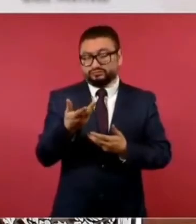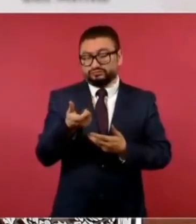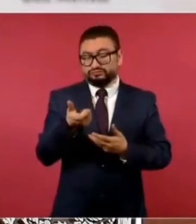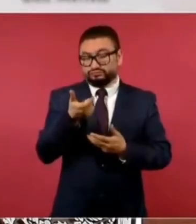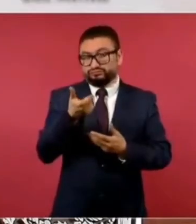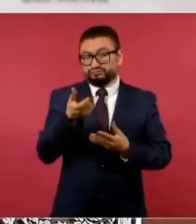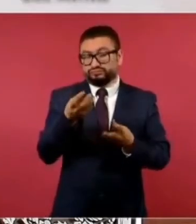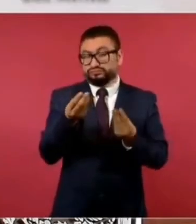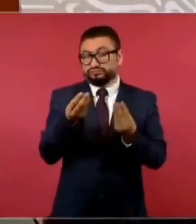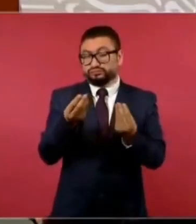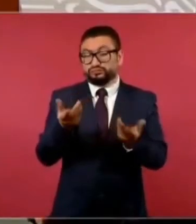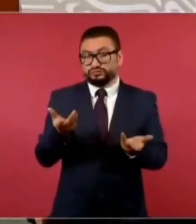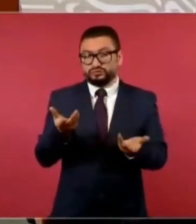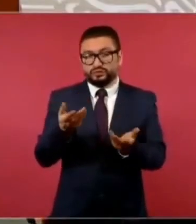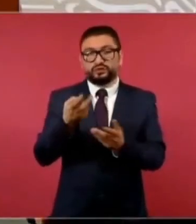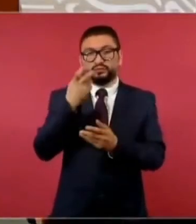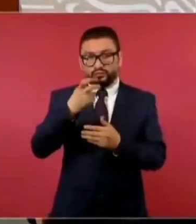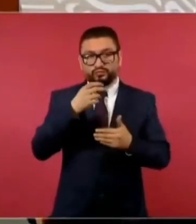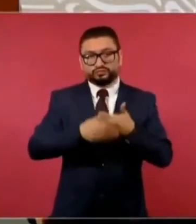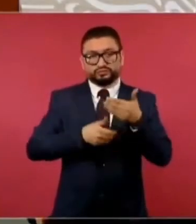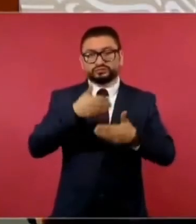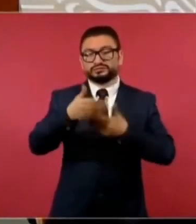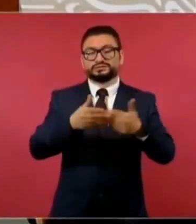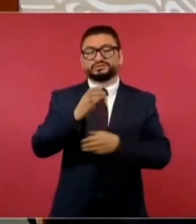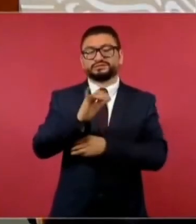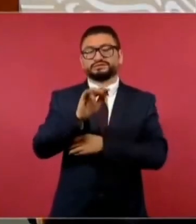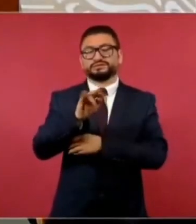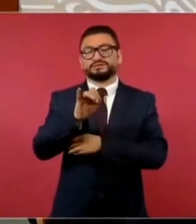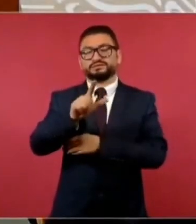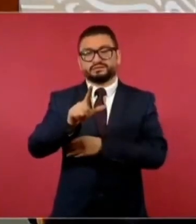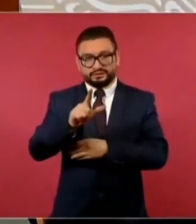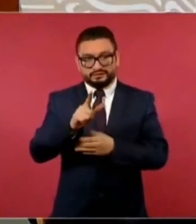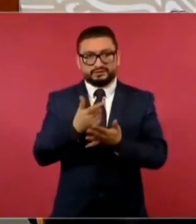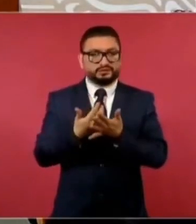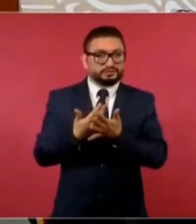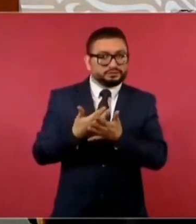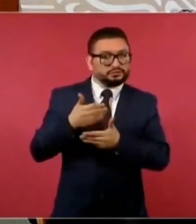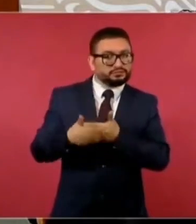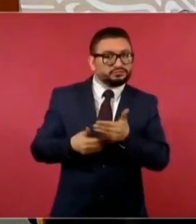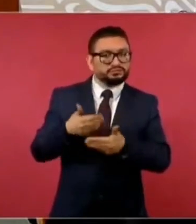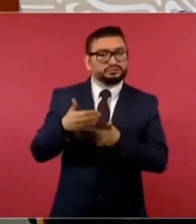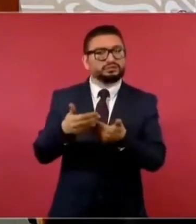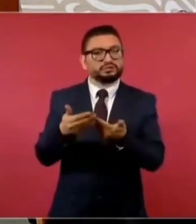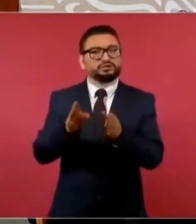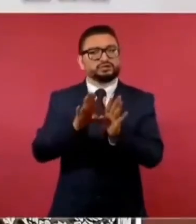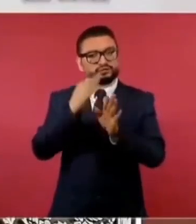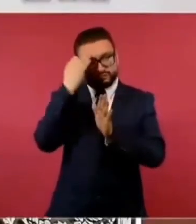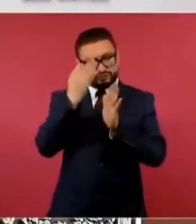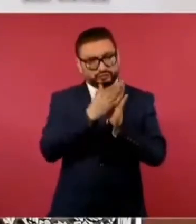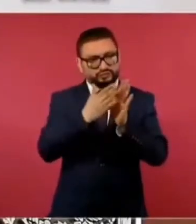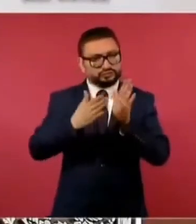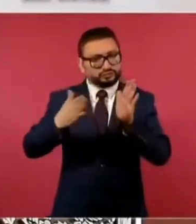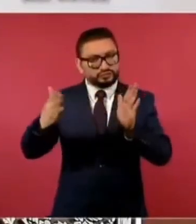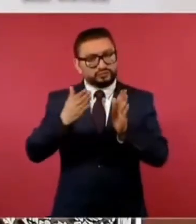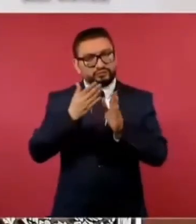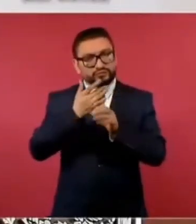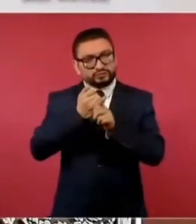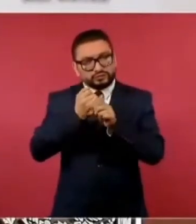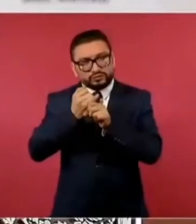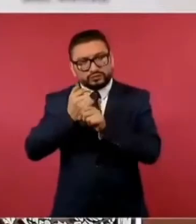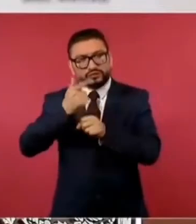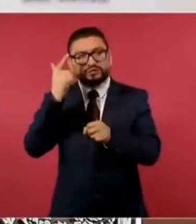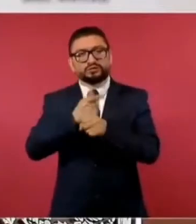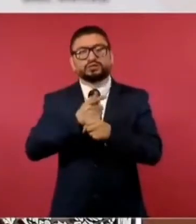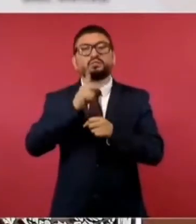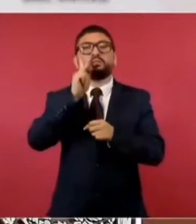Entonces, el proceso civil en este momento se encuentra en etapa de descubrimiento probatorio, se